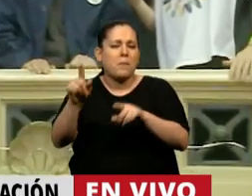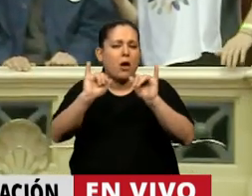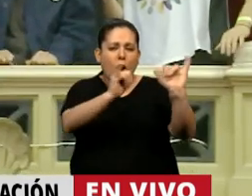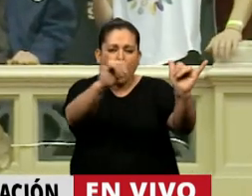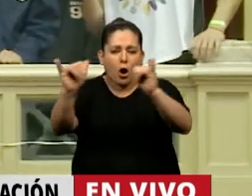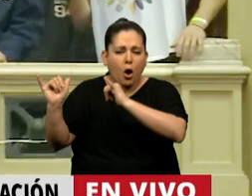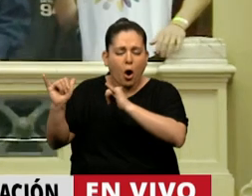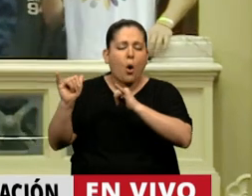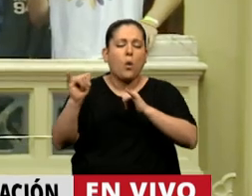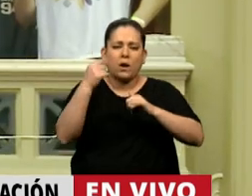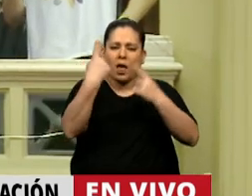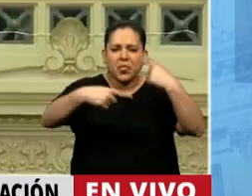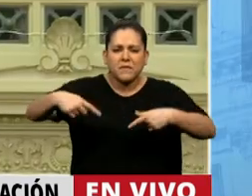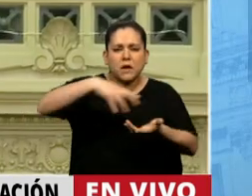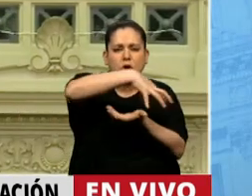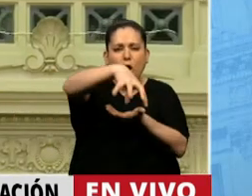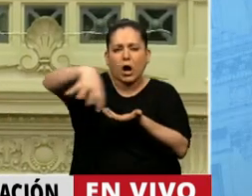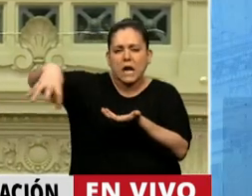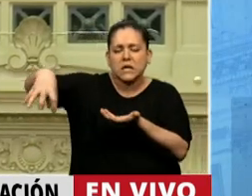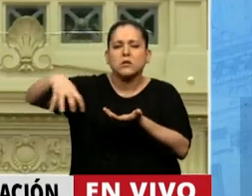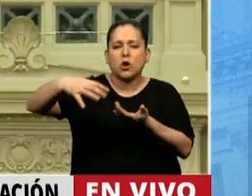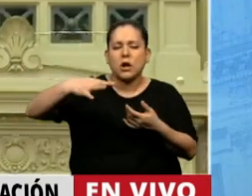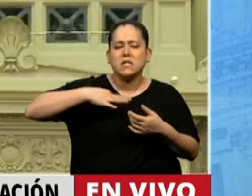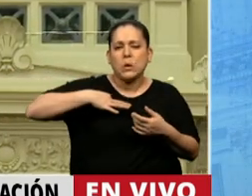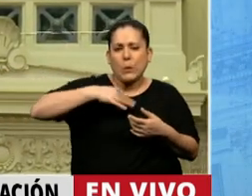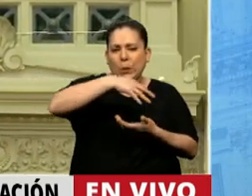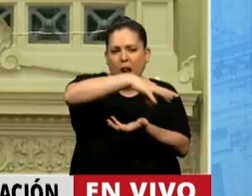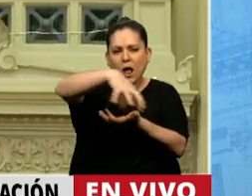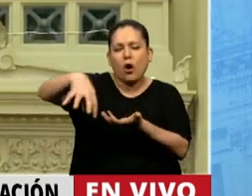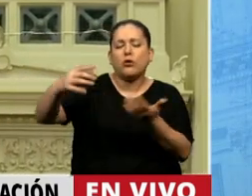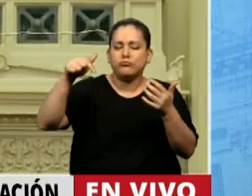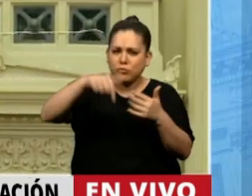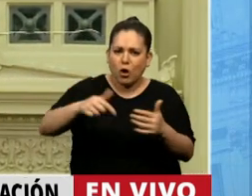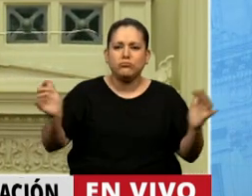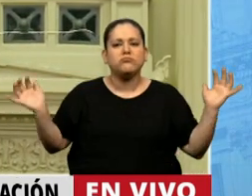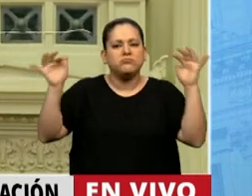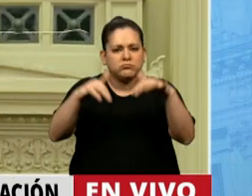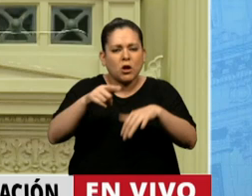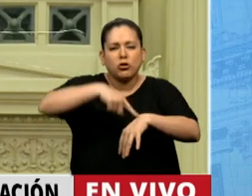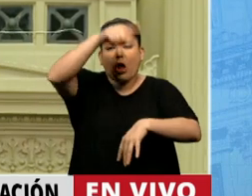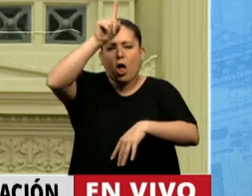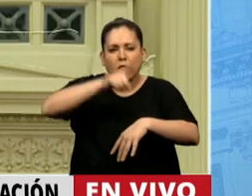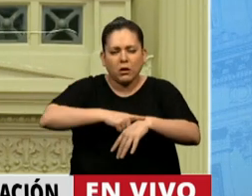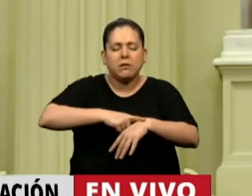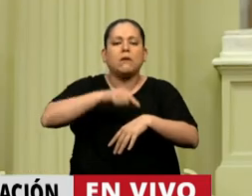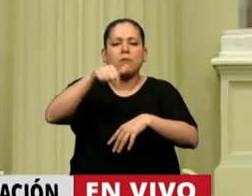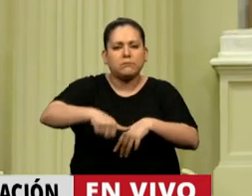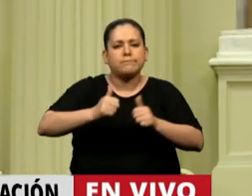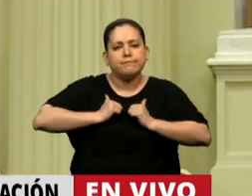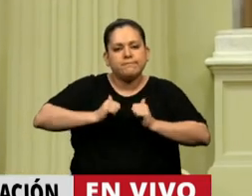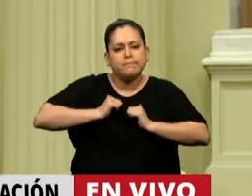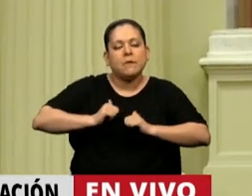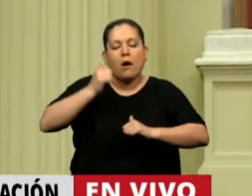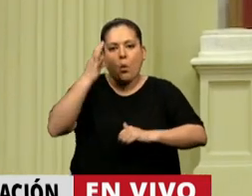que de distintas organizaciones de la sociedad civil hoy vinieron estuvieron toda la tarde con algún